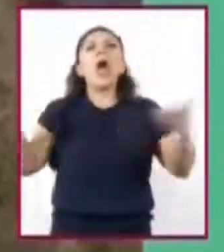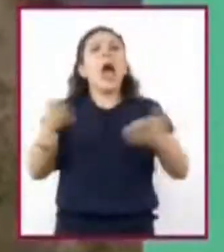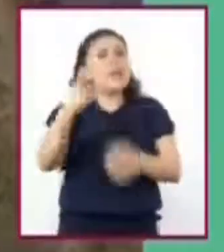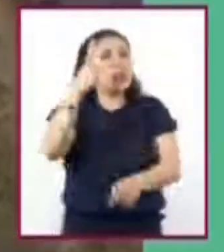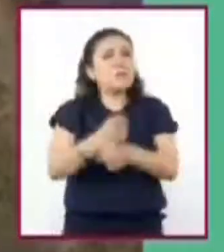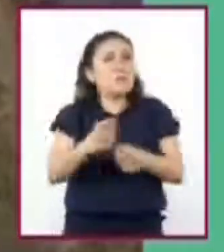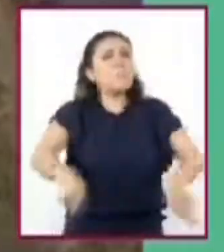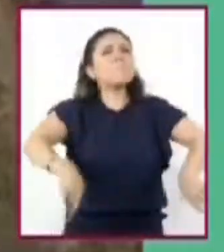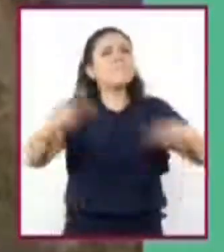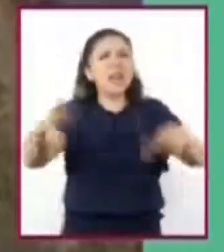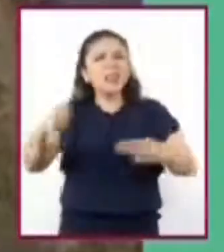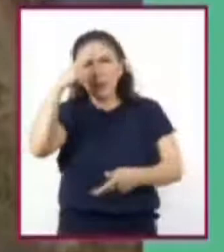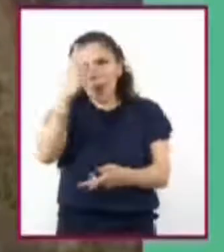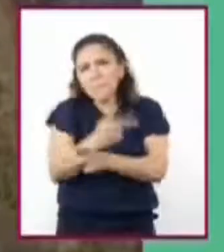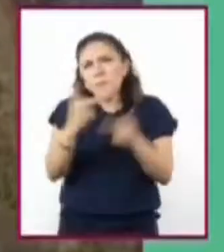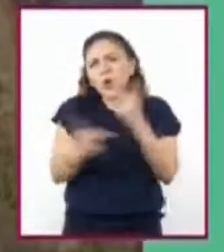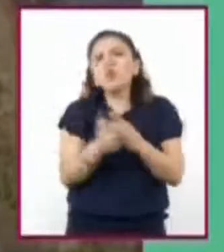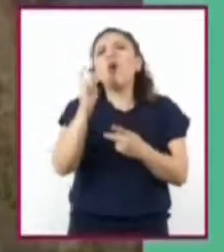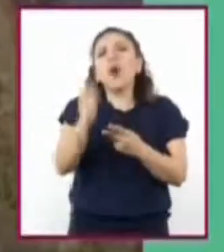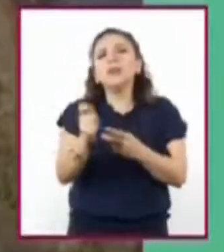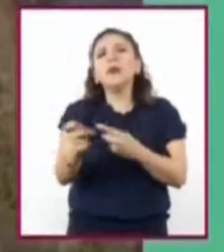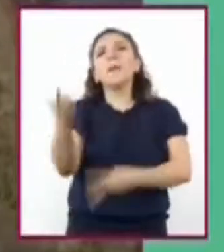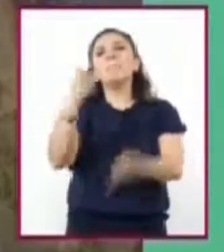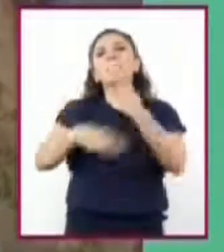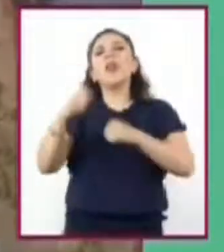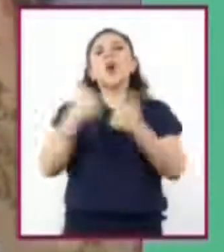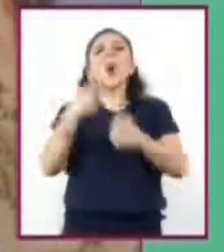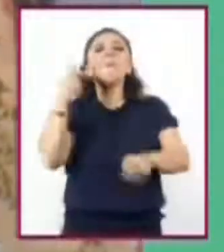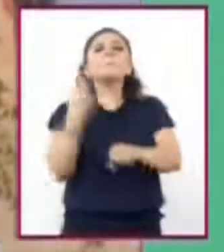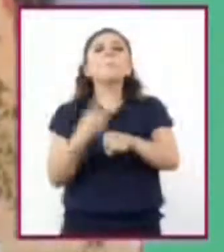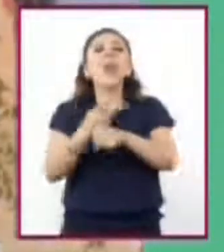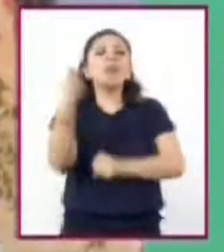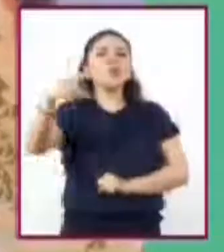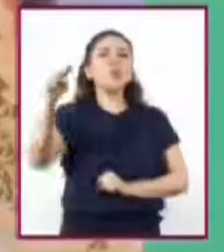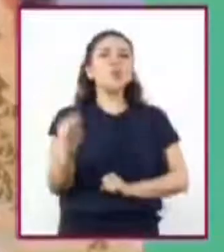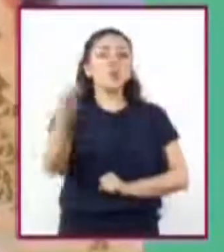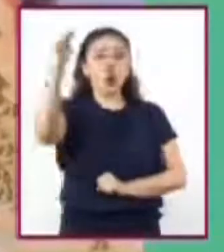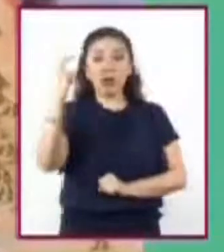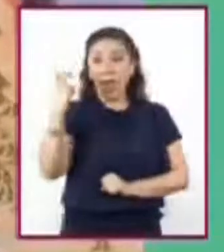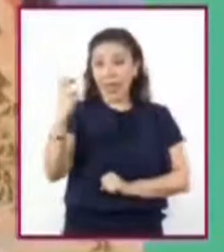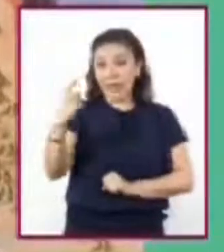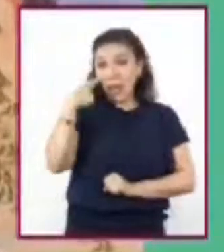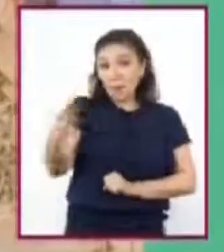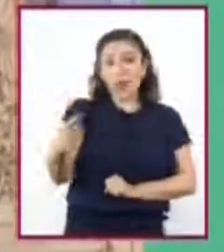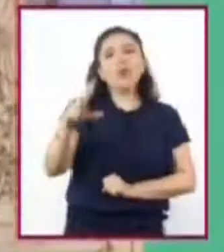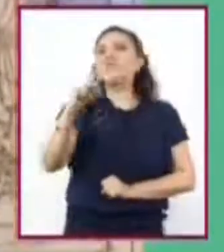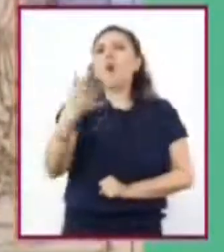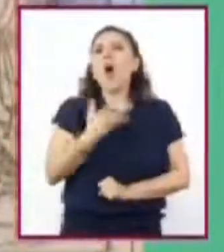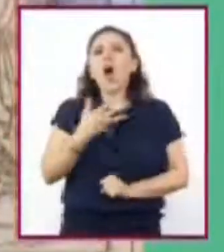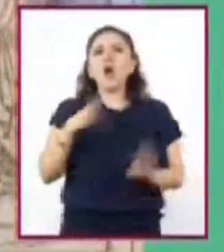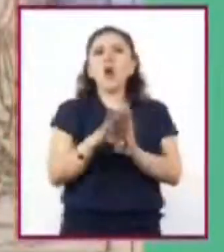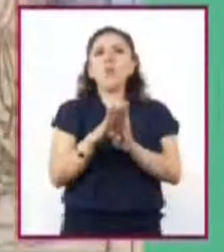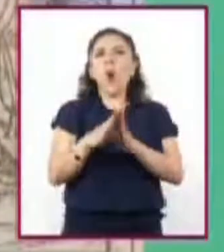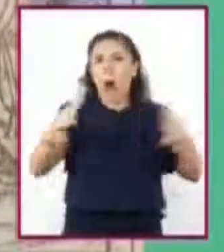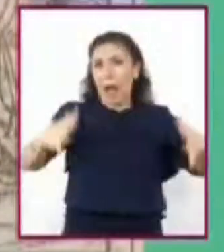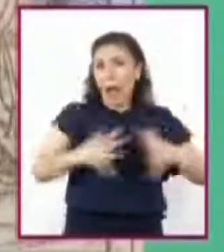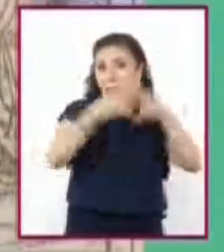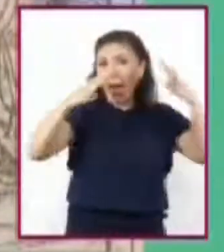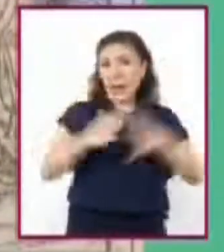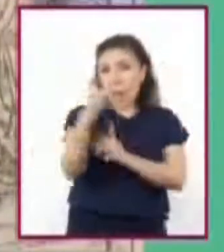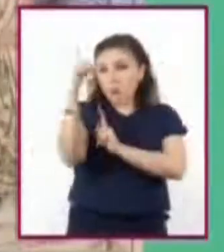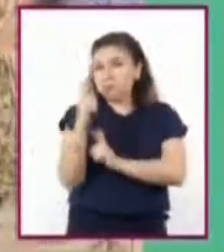comercial productiva va a abastecer los minerales del norte. En este territorio pues no tenemos acciones de armas